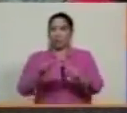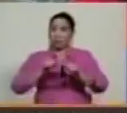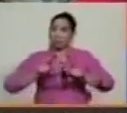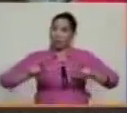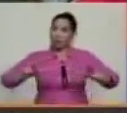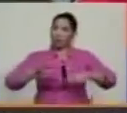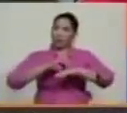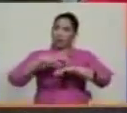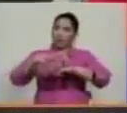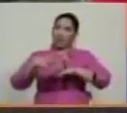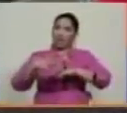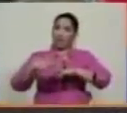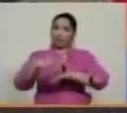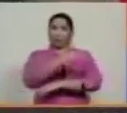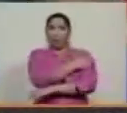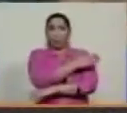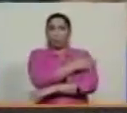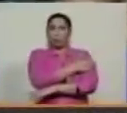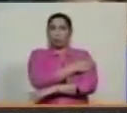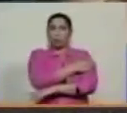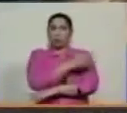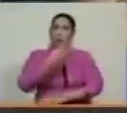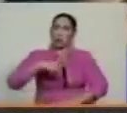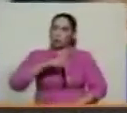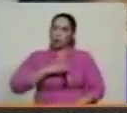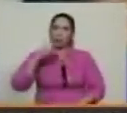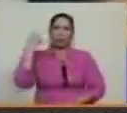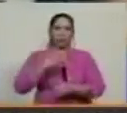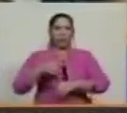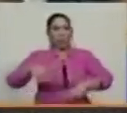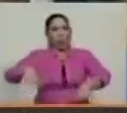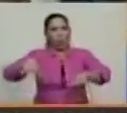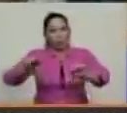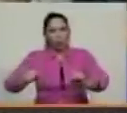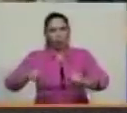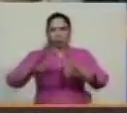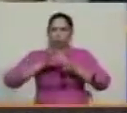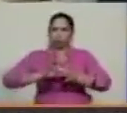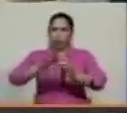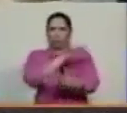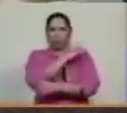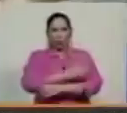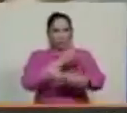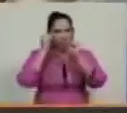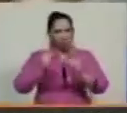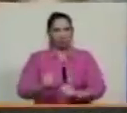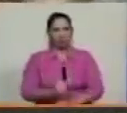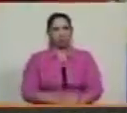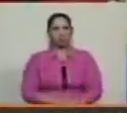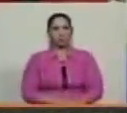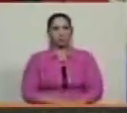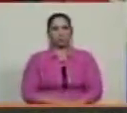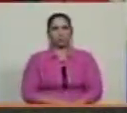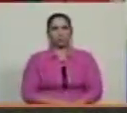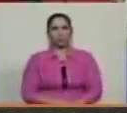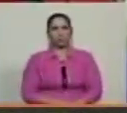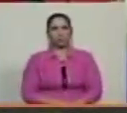derecha, espacio que nosotros debemos conquistar, consolidar y fortalecer.